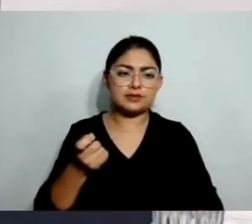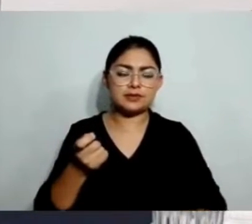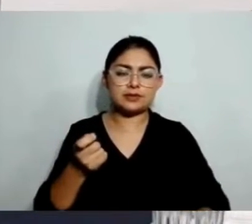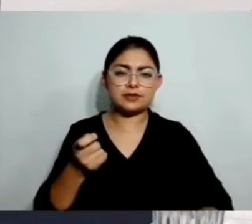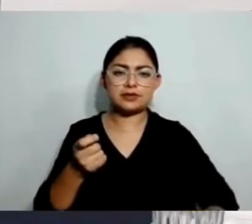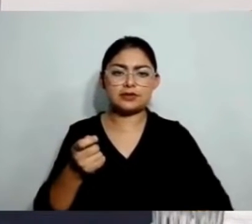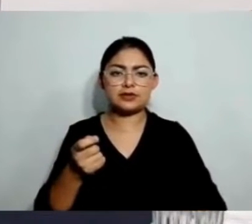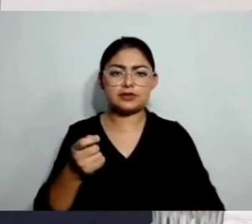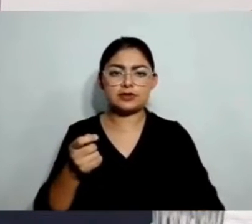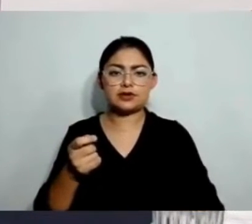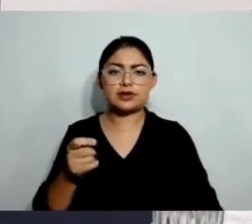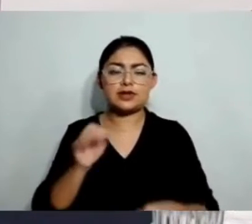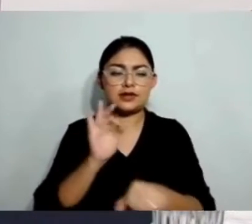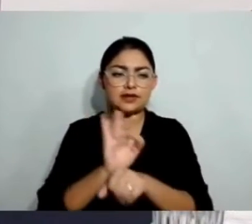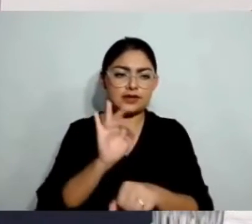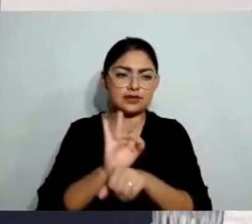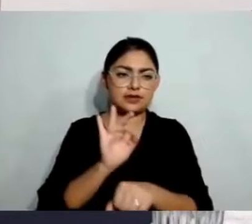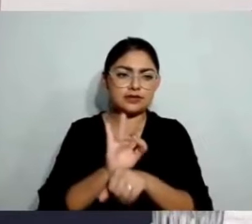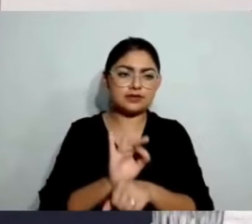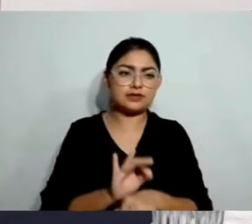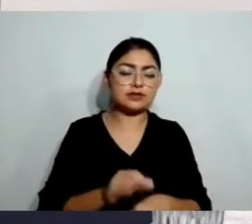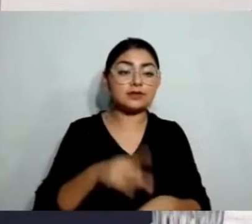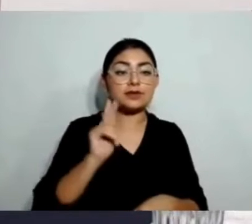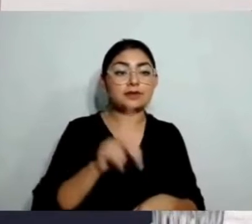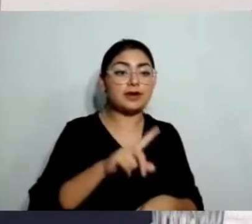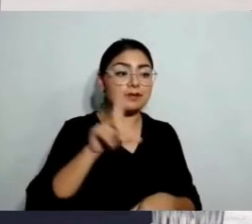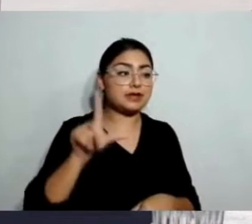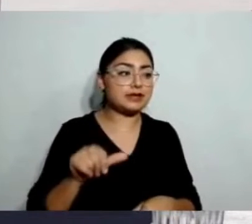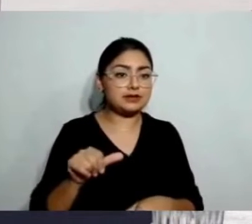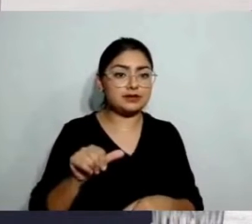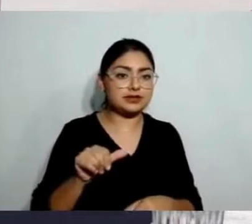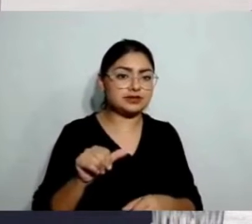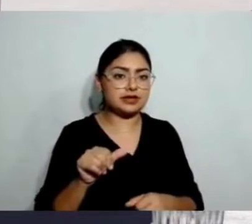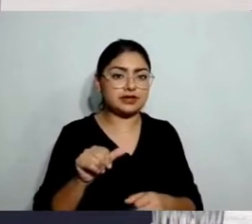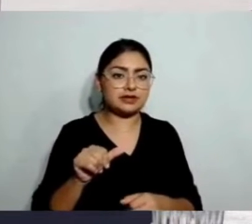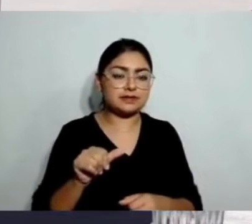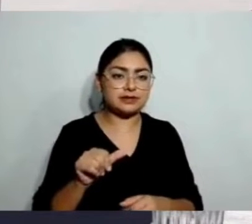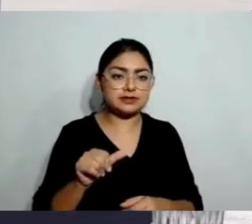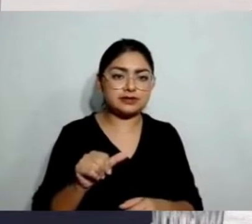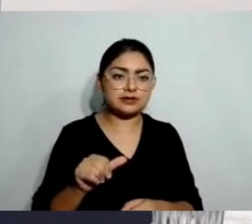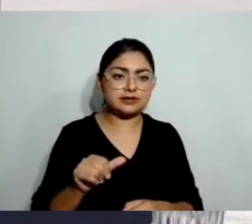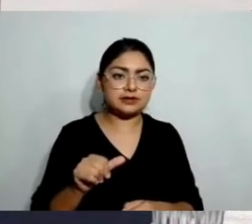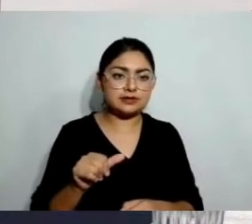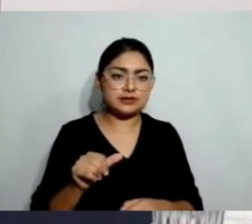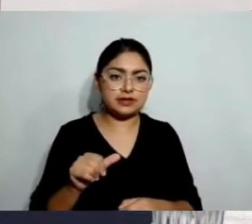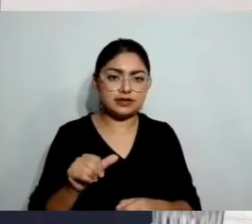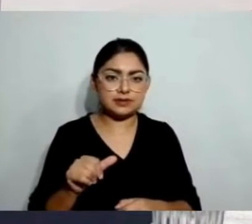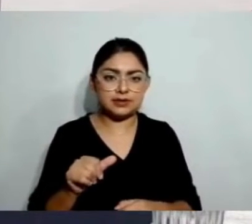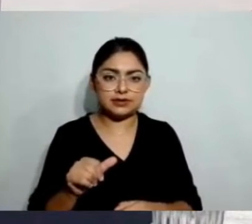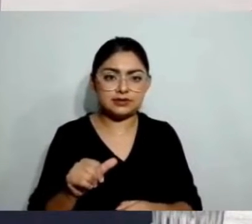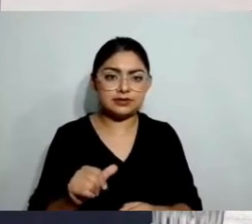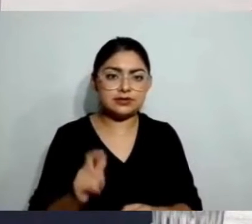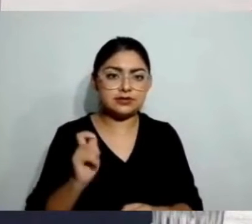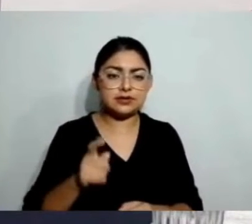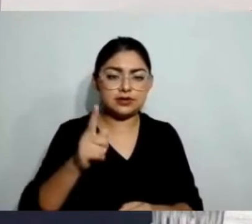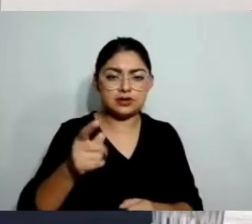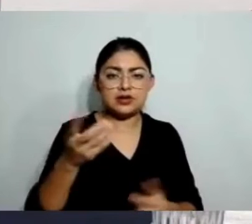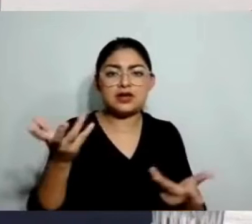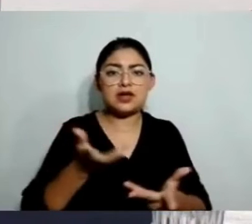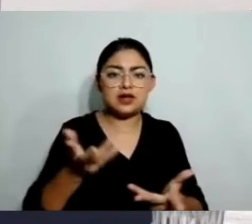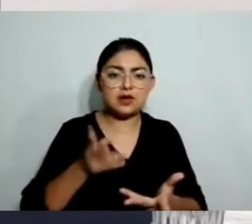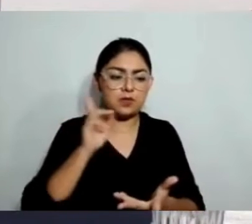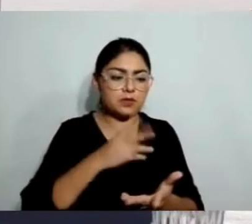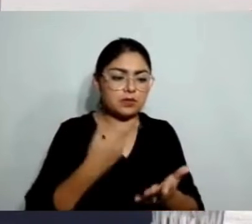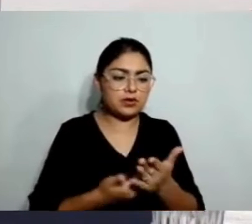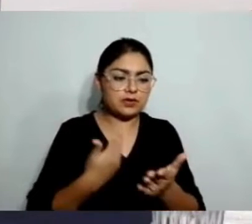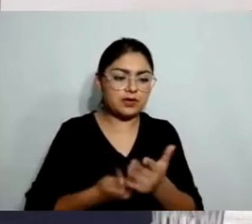decreta ilegal pero lo citan a la persona comparece y terminan utilizando datos de prueba y la fiscalía que se